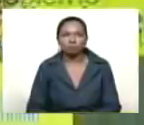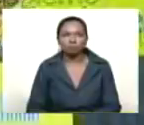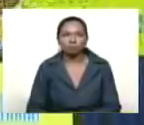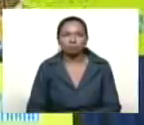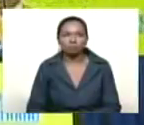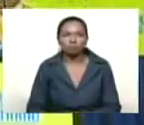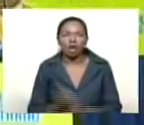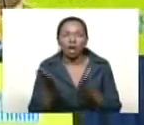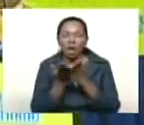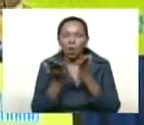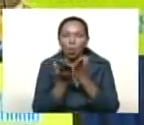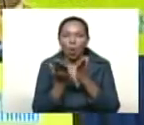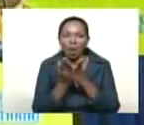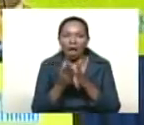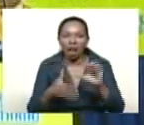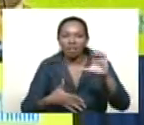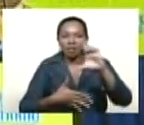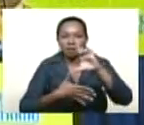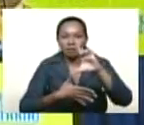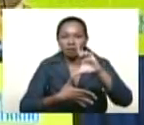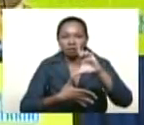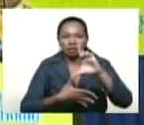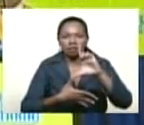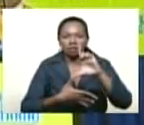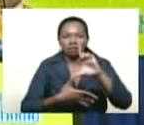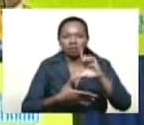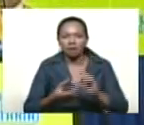la Escuela Latinoamericana de Medicina,